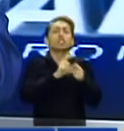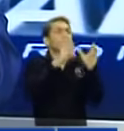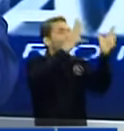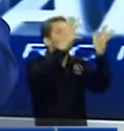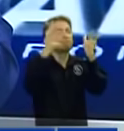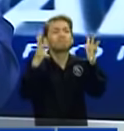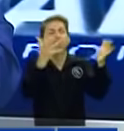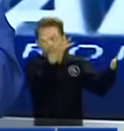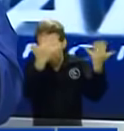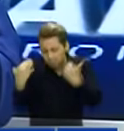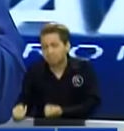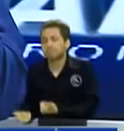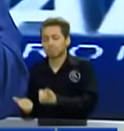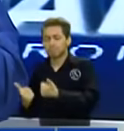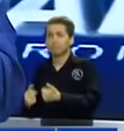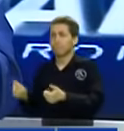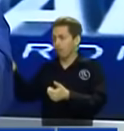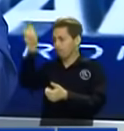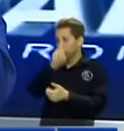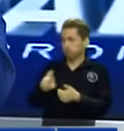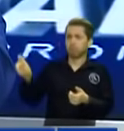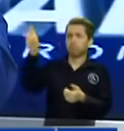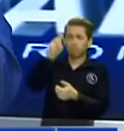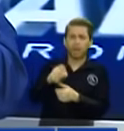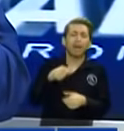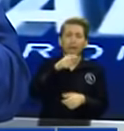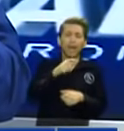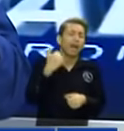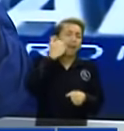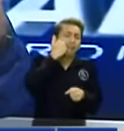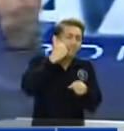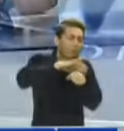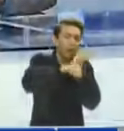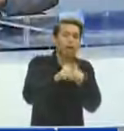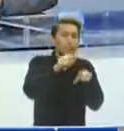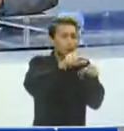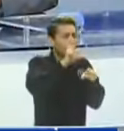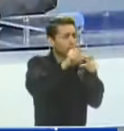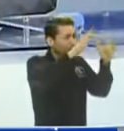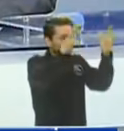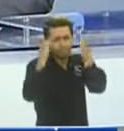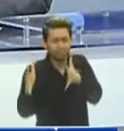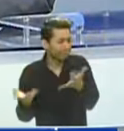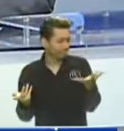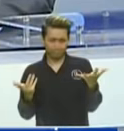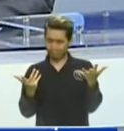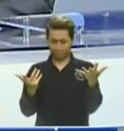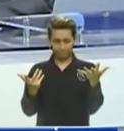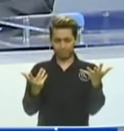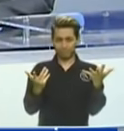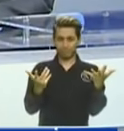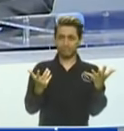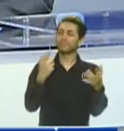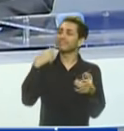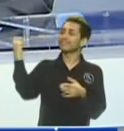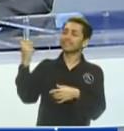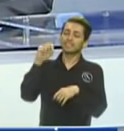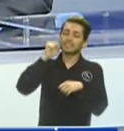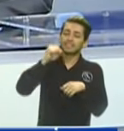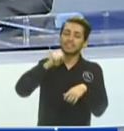quitarle cualquier cosa, pero el coronavirus no va a estar ahí. Bueno, claro que hay que lavar las frutas y las verduras. Sí, por eso, pero yo lo que voy es